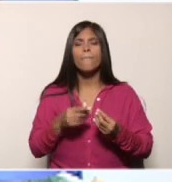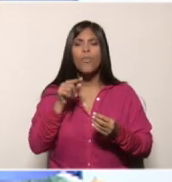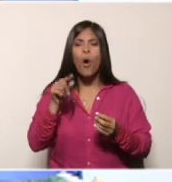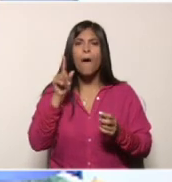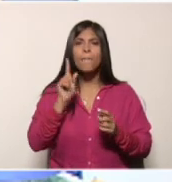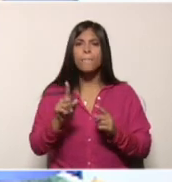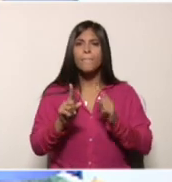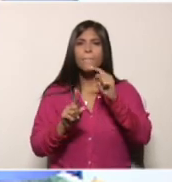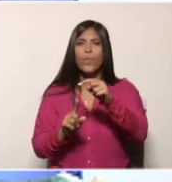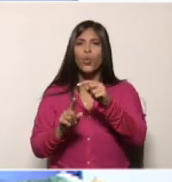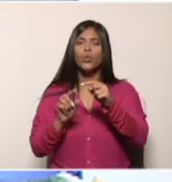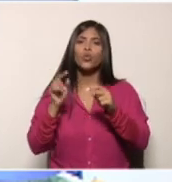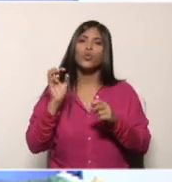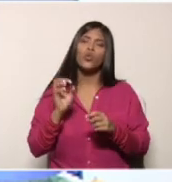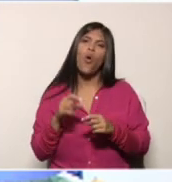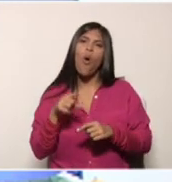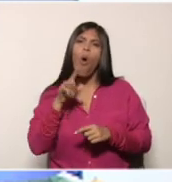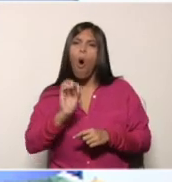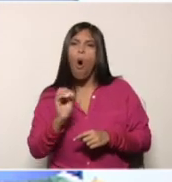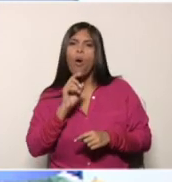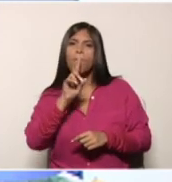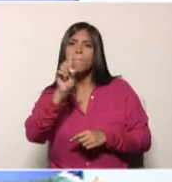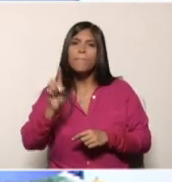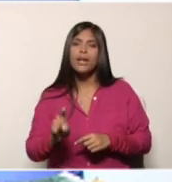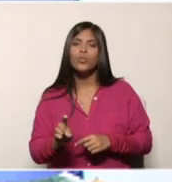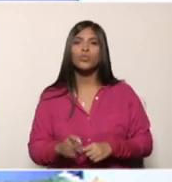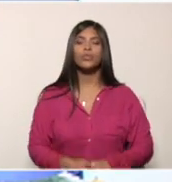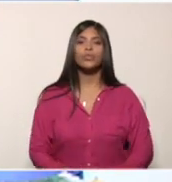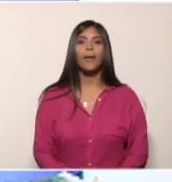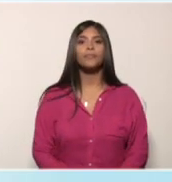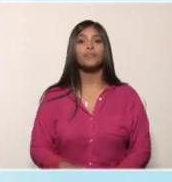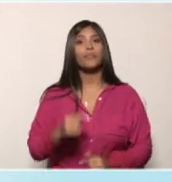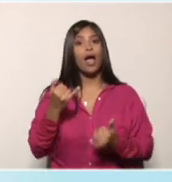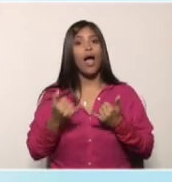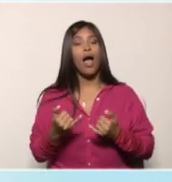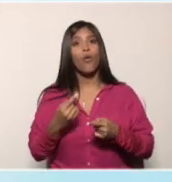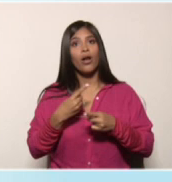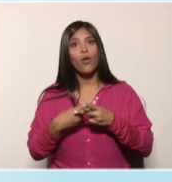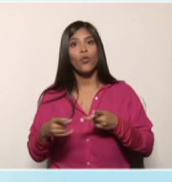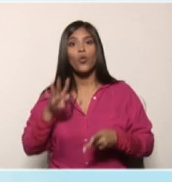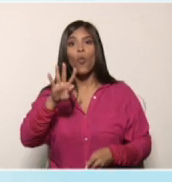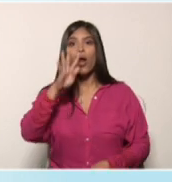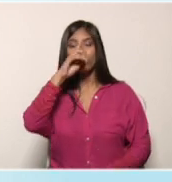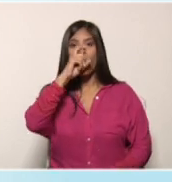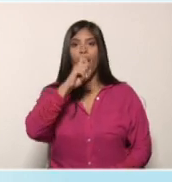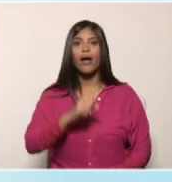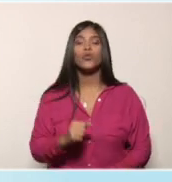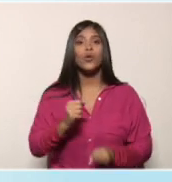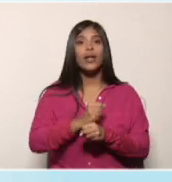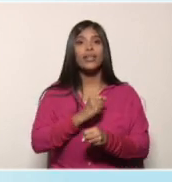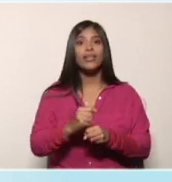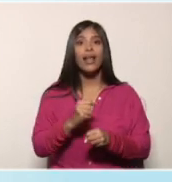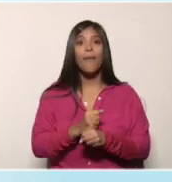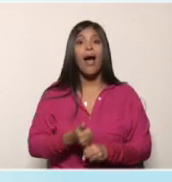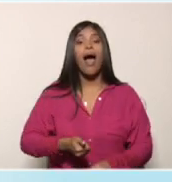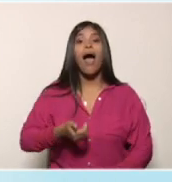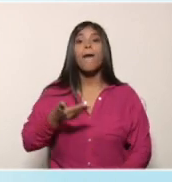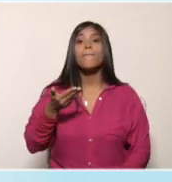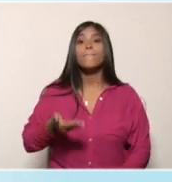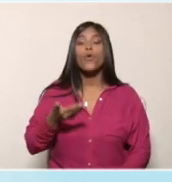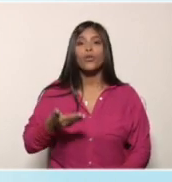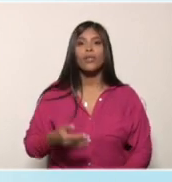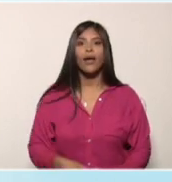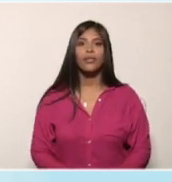de puntuación. Continuemos entonces ahora con cuarto año. Vamos a trabajar algo que es muy importante,